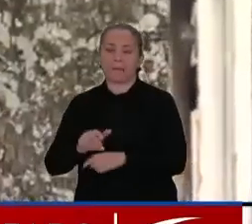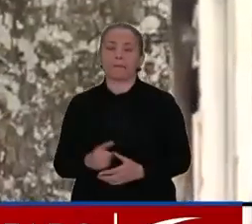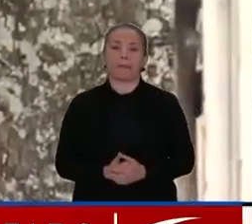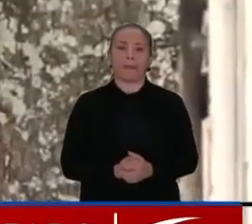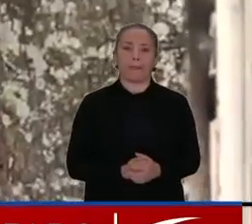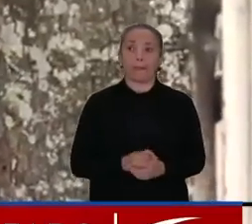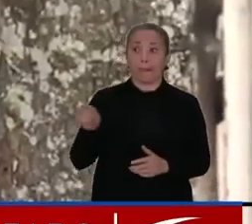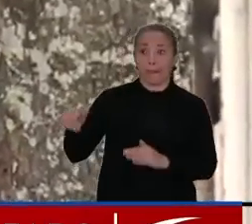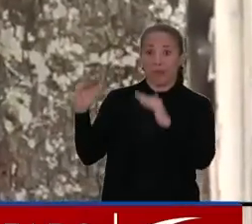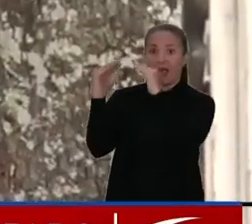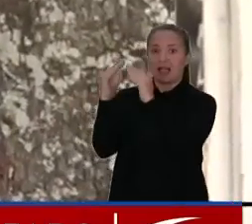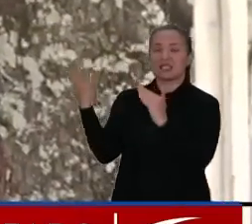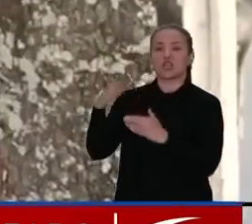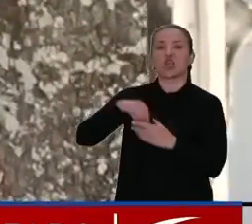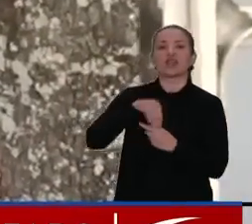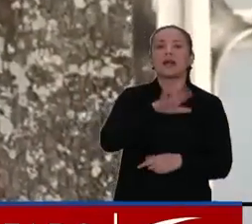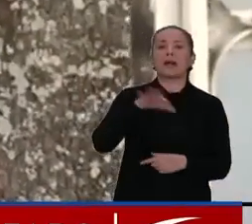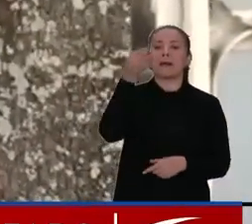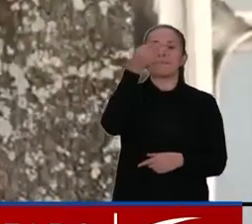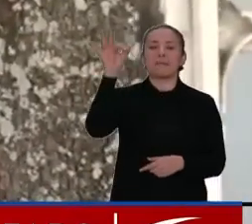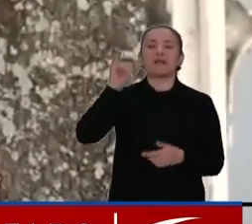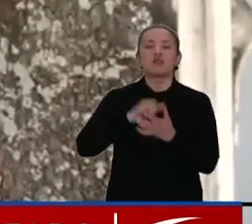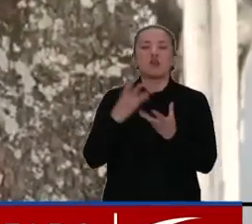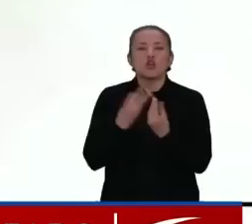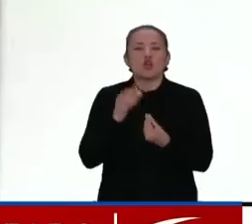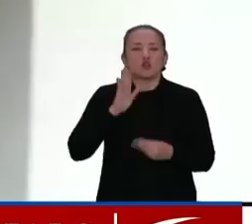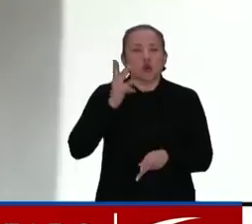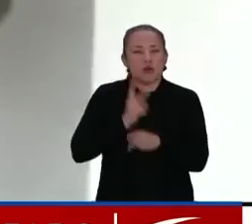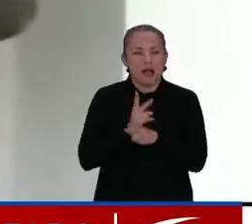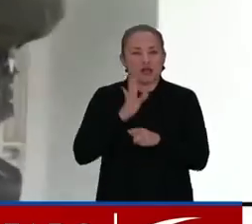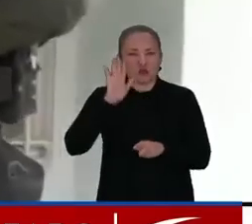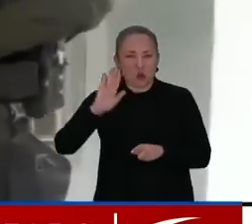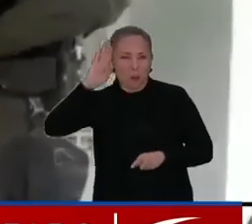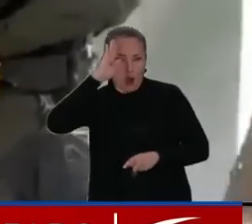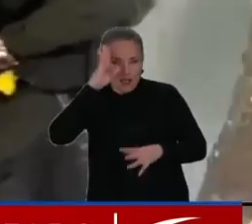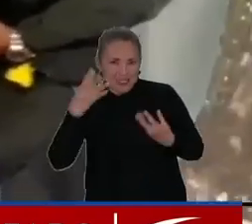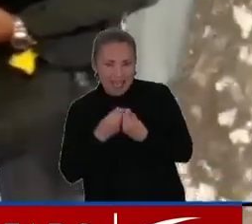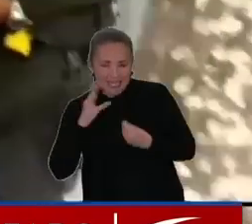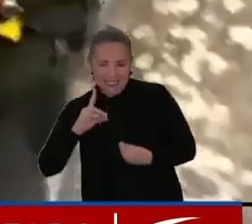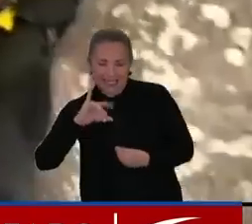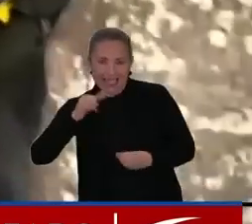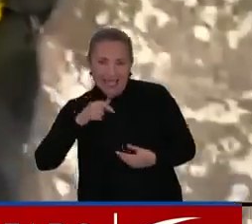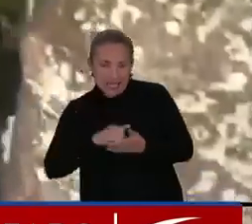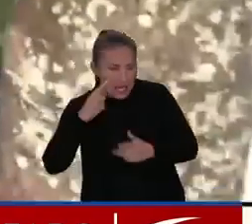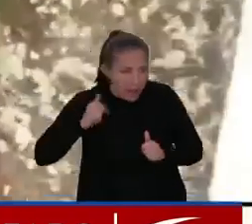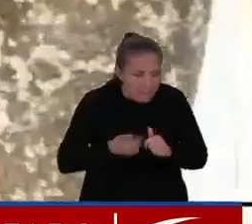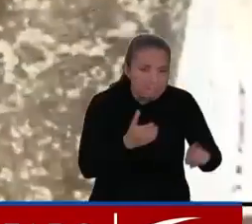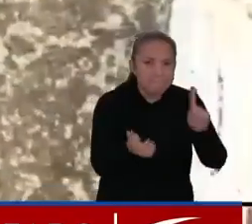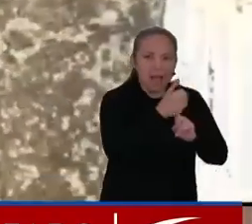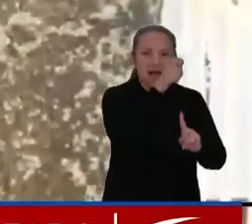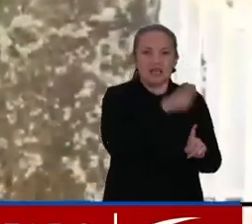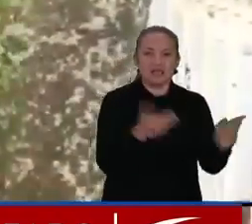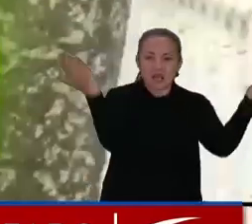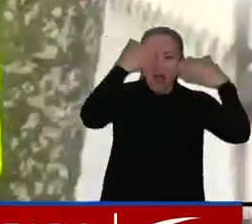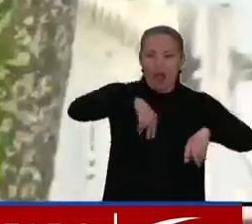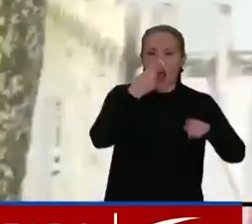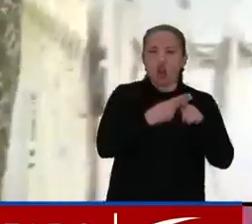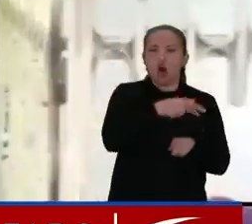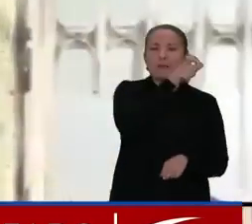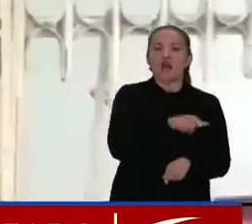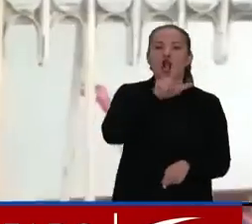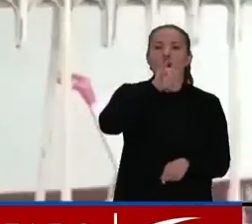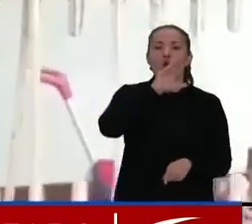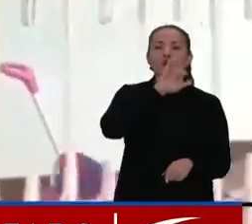En esta casa en Palmira, según el grupo antiterrorista de la DIJÍN, se escondía alias el Negro Lucho, jefe de una temida red sicarial de las disidencias de las